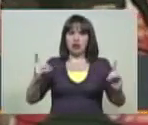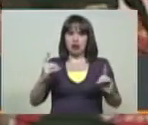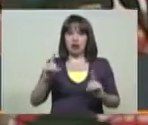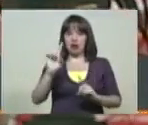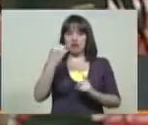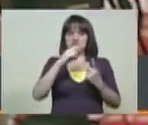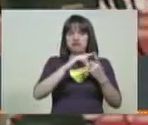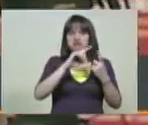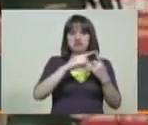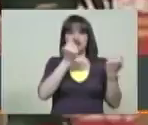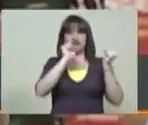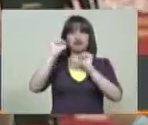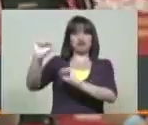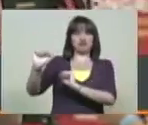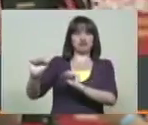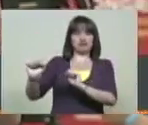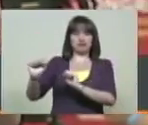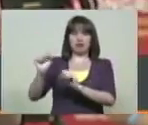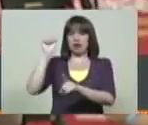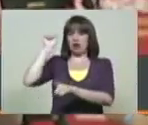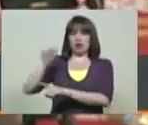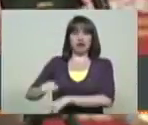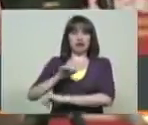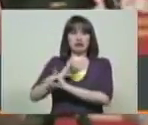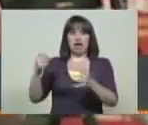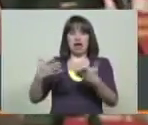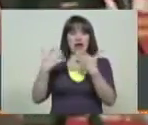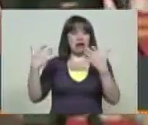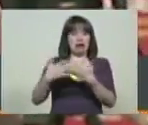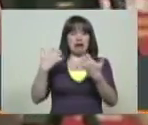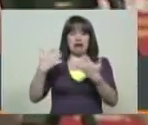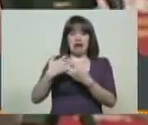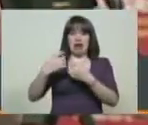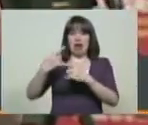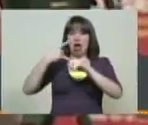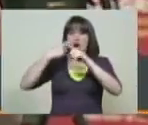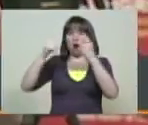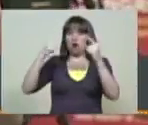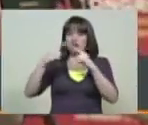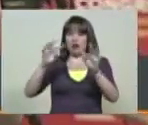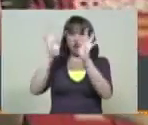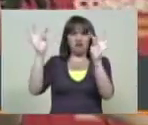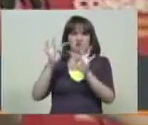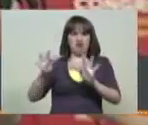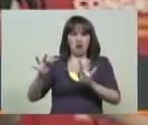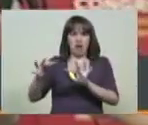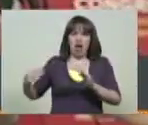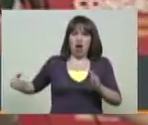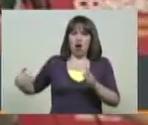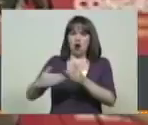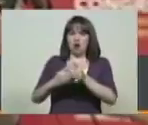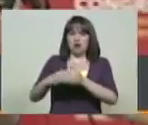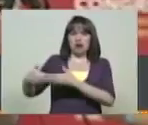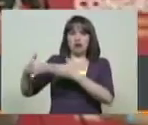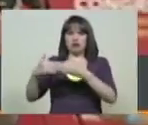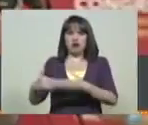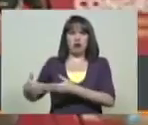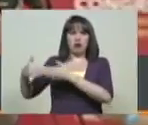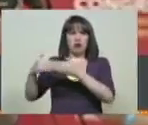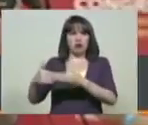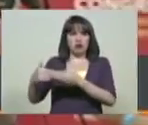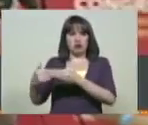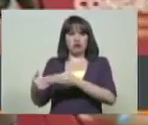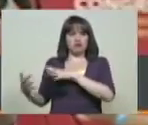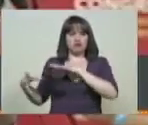rechazamos y condenamos enérgicamente la guerra no convencional emprendida por el imperialismo norteamericano y sus